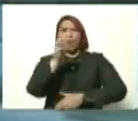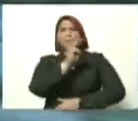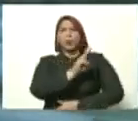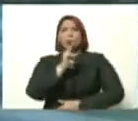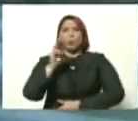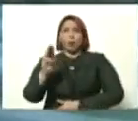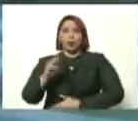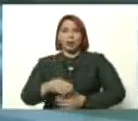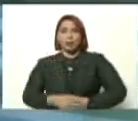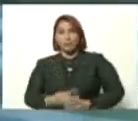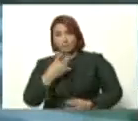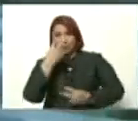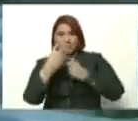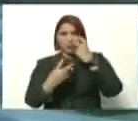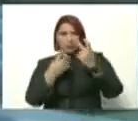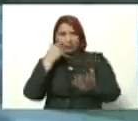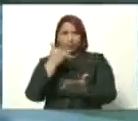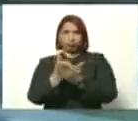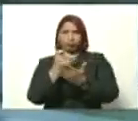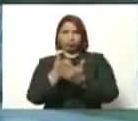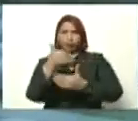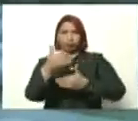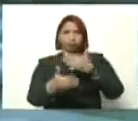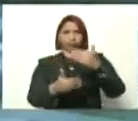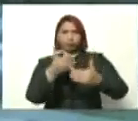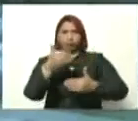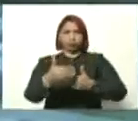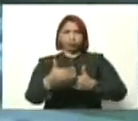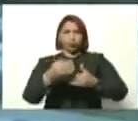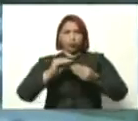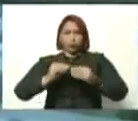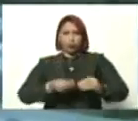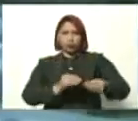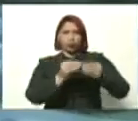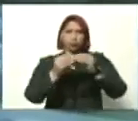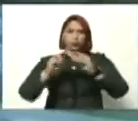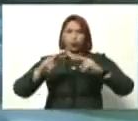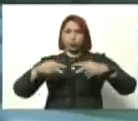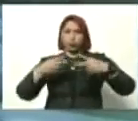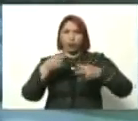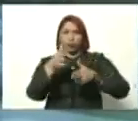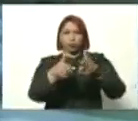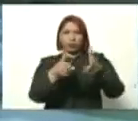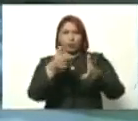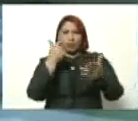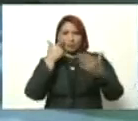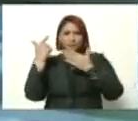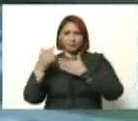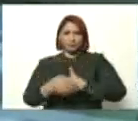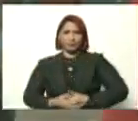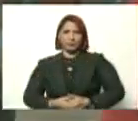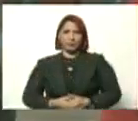propósito de una visita para verificar el avance en la reparación de nuevos trenes. Veamos.